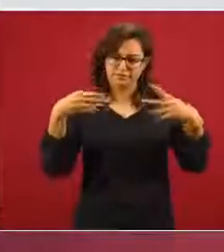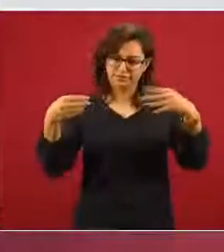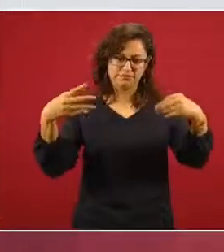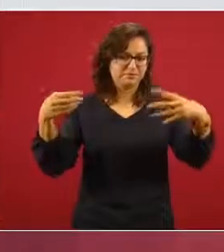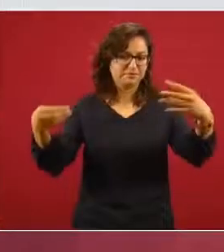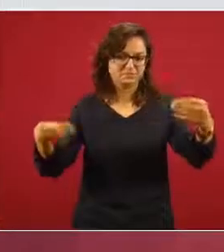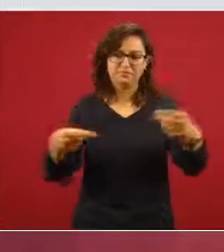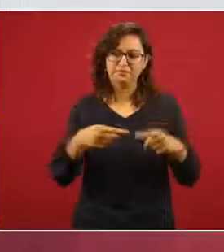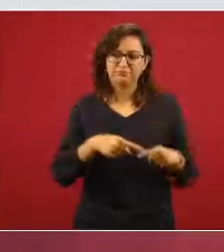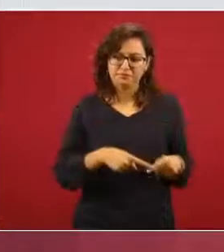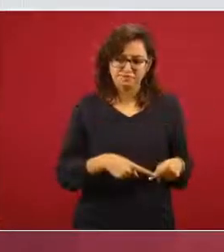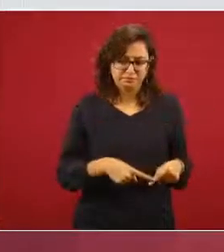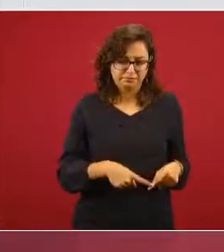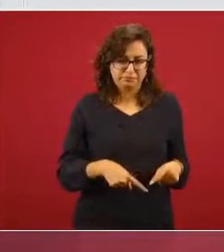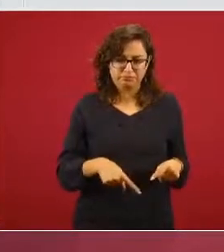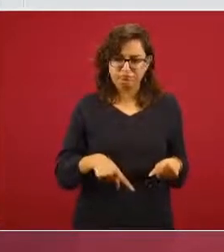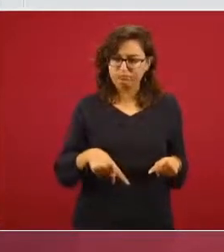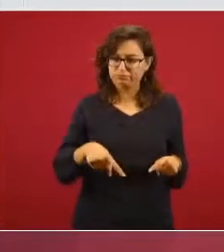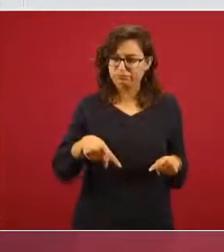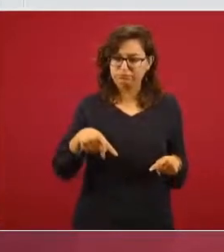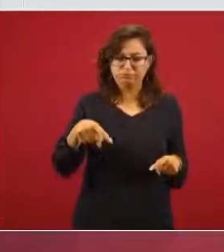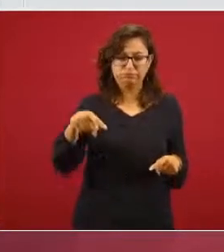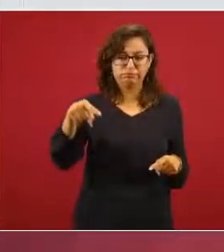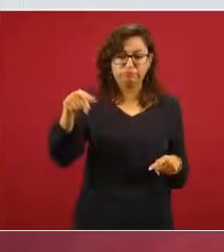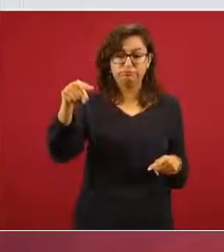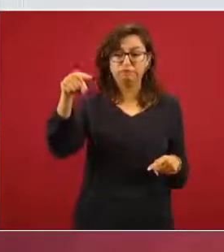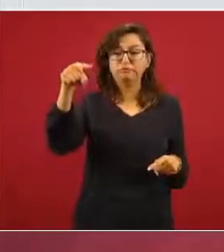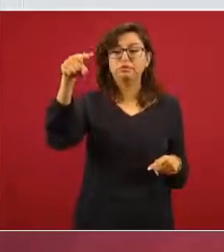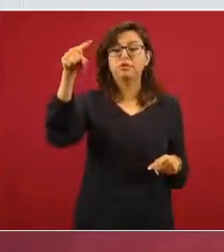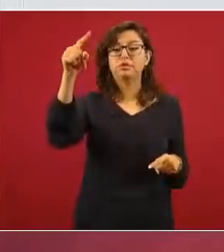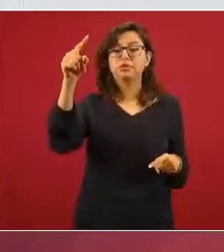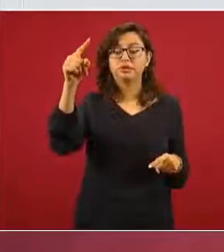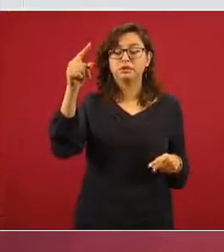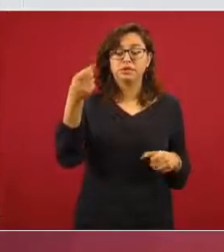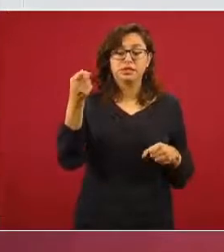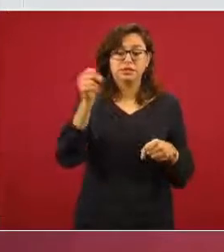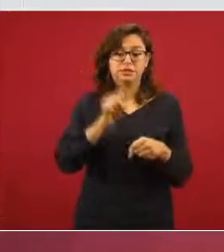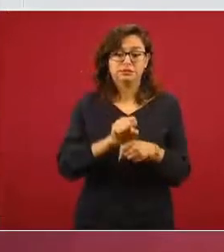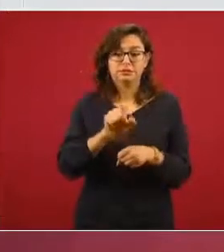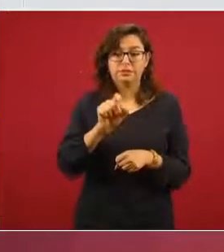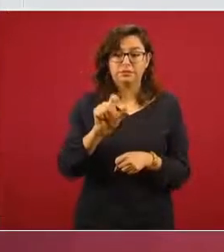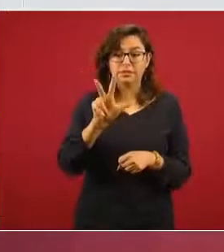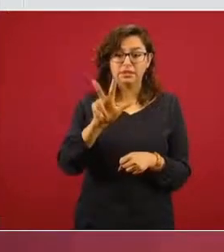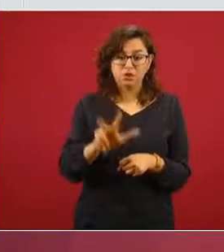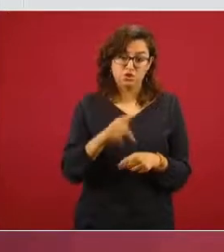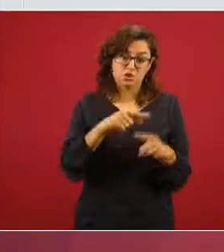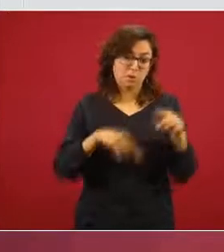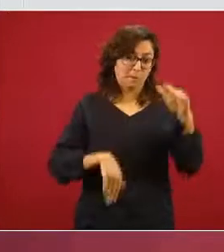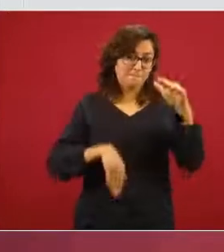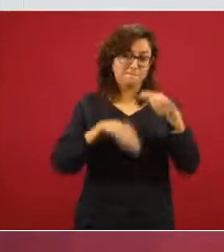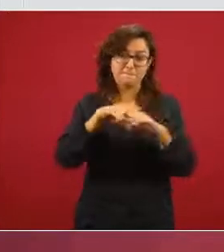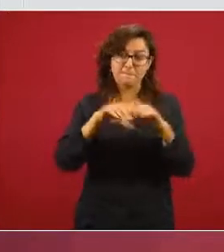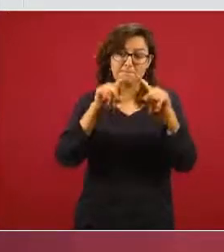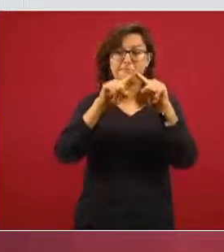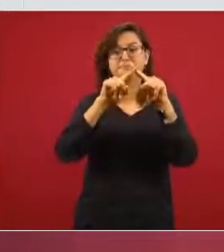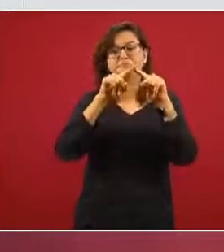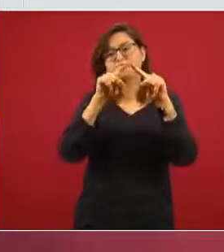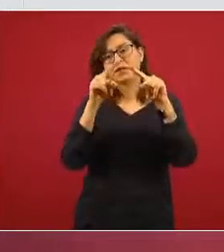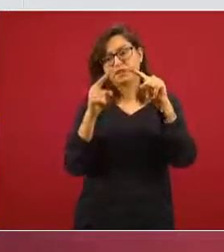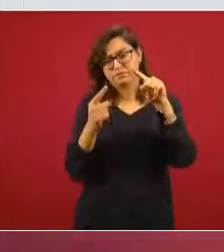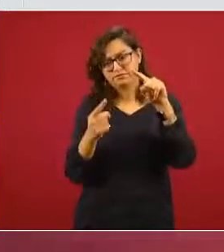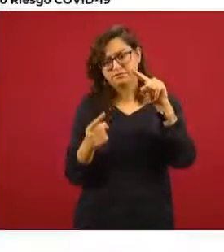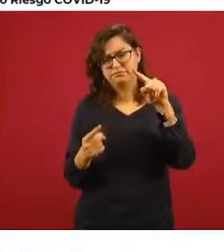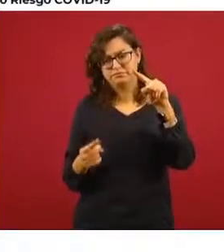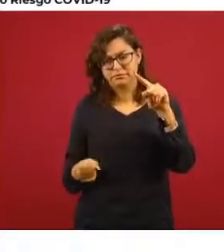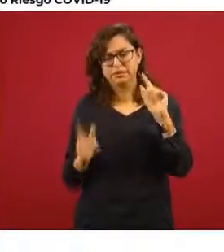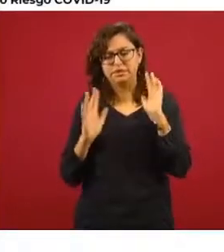embargo, después vino un ascenso muy acelerado, llegaron a un máximo en la semana 28 y después han tenido ya reducciones